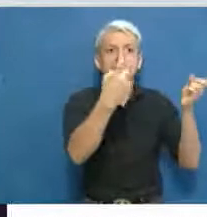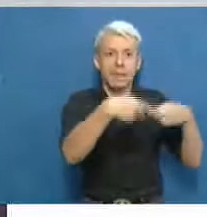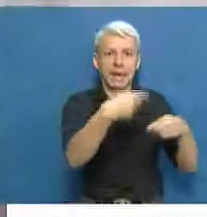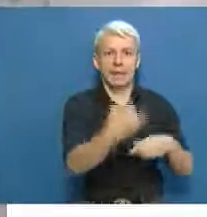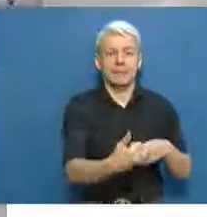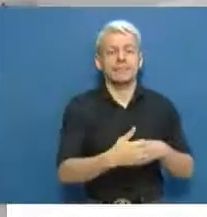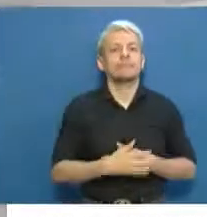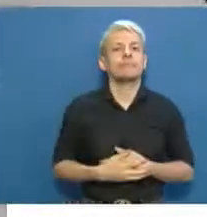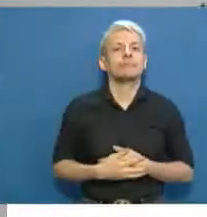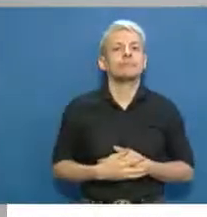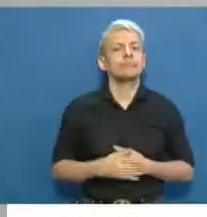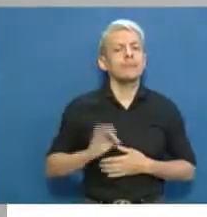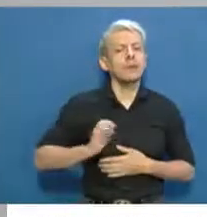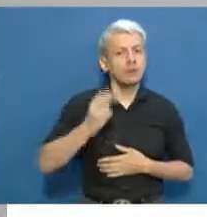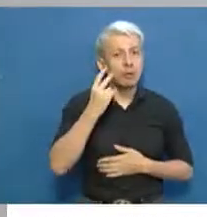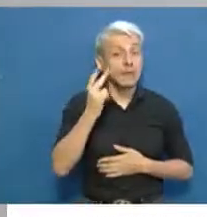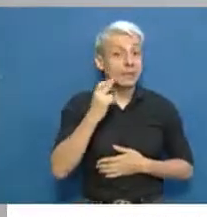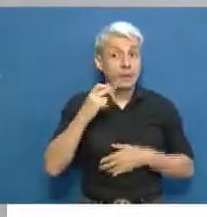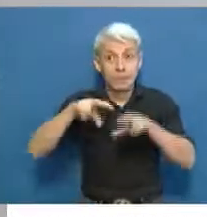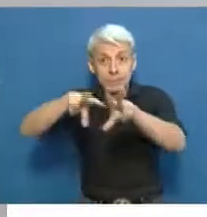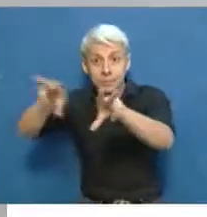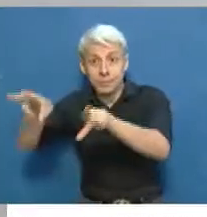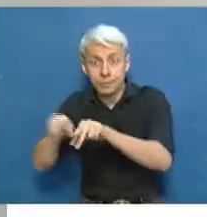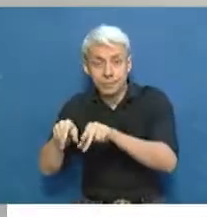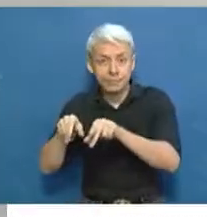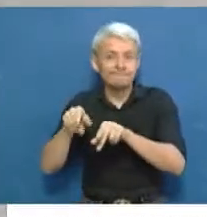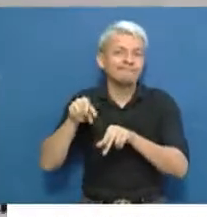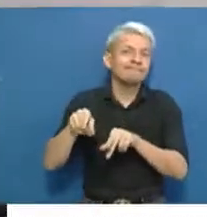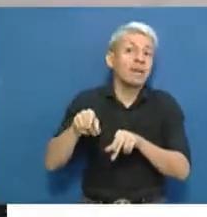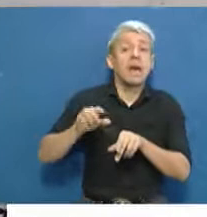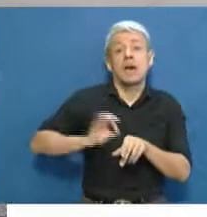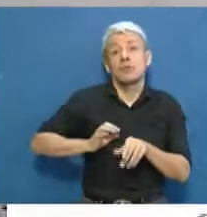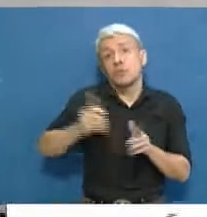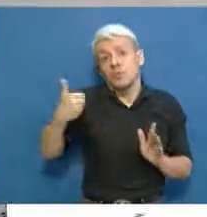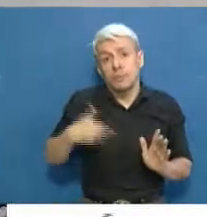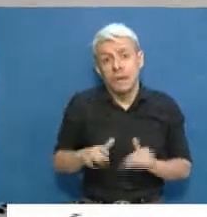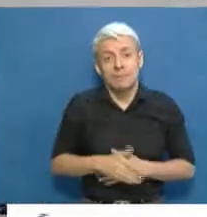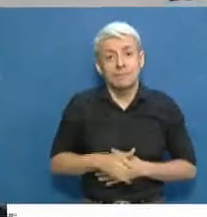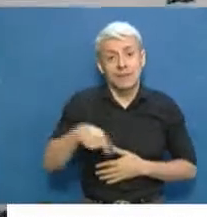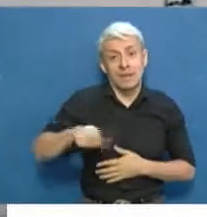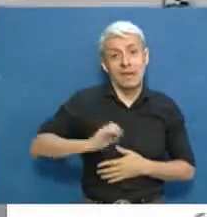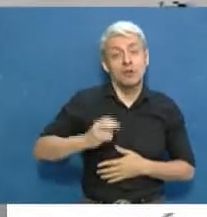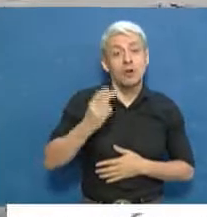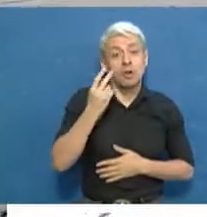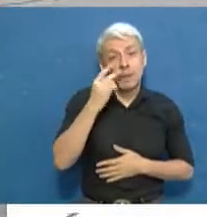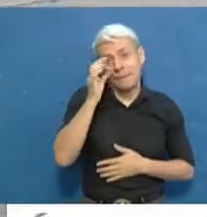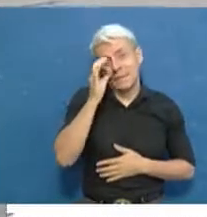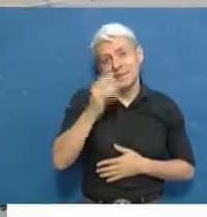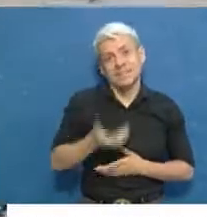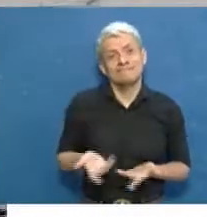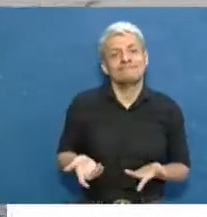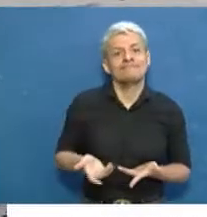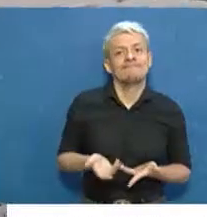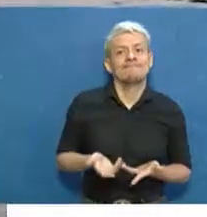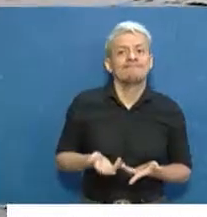lo recaudado en 2019, que se puede llegar a tomar como un año medianamente normal, porque este 2020 no sirve para marcar